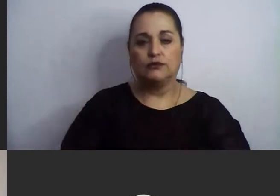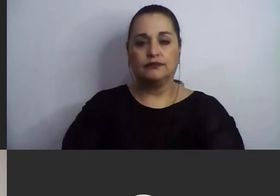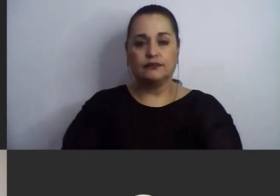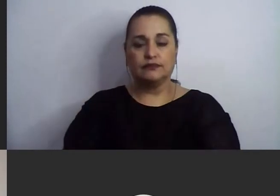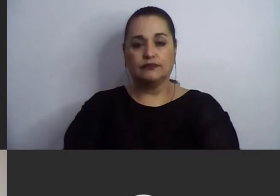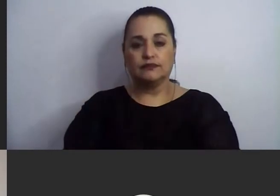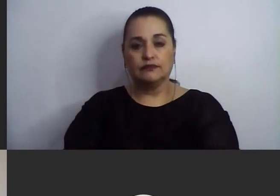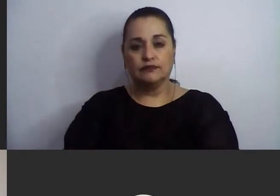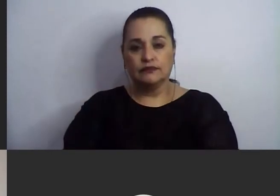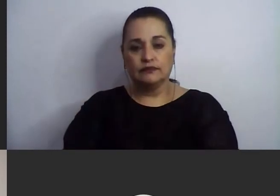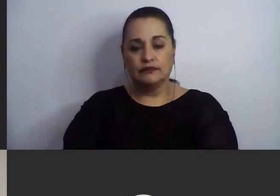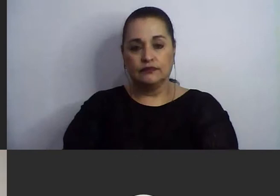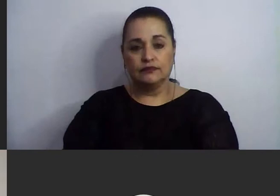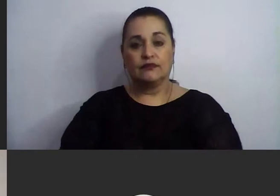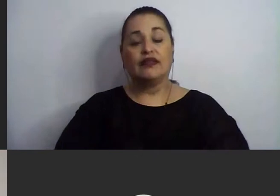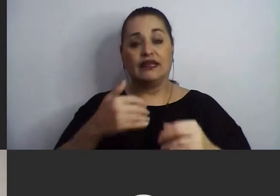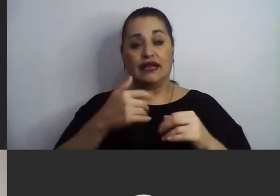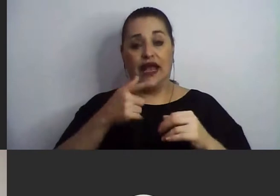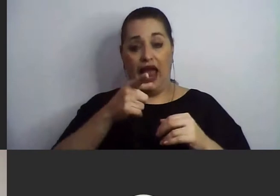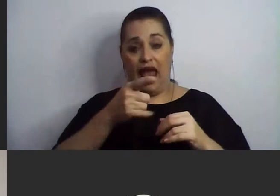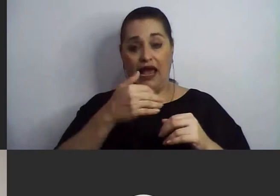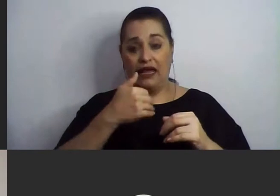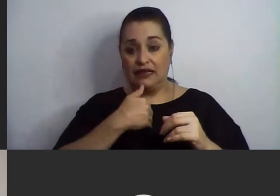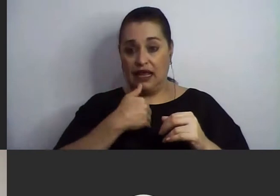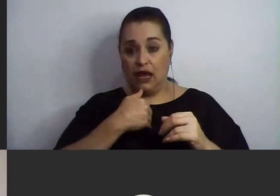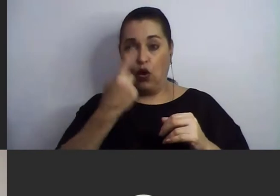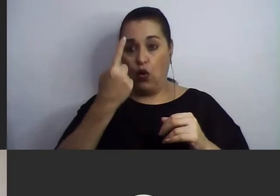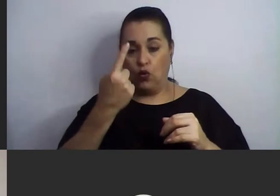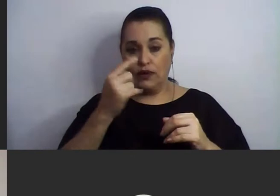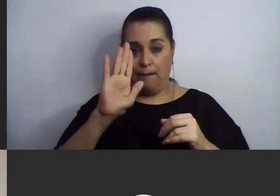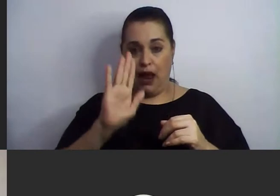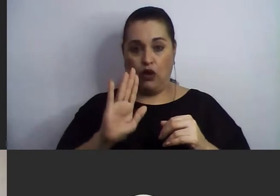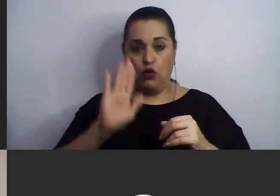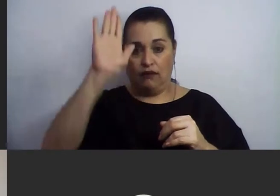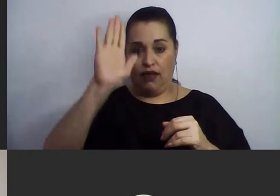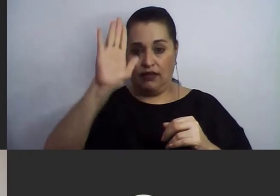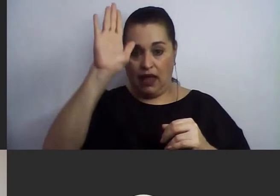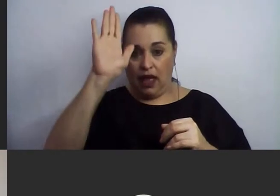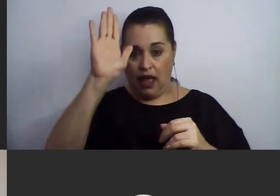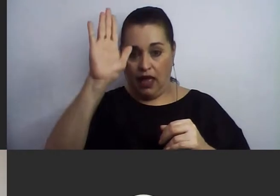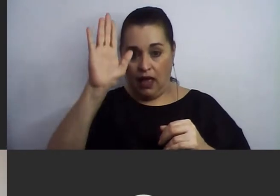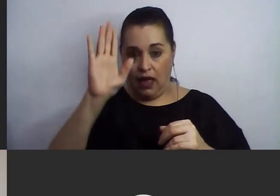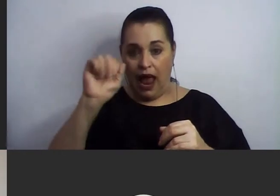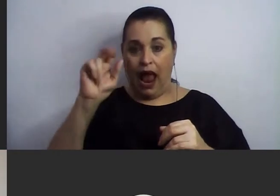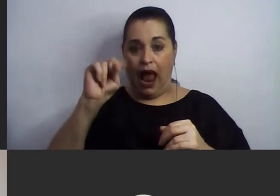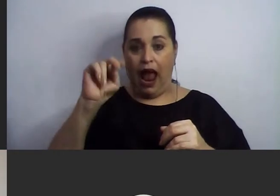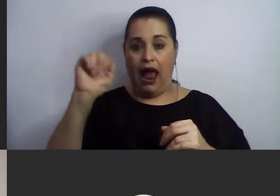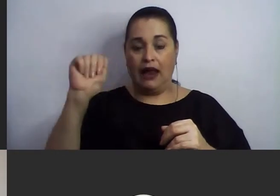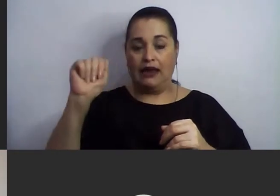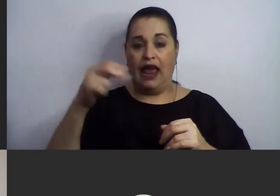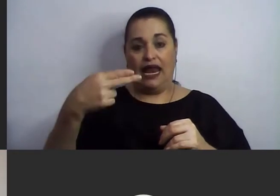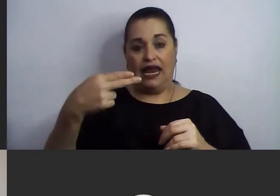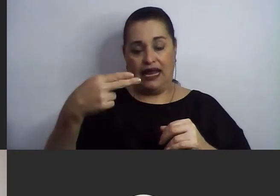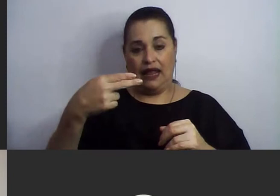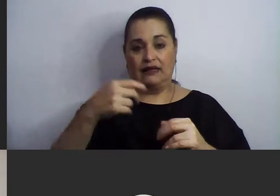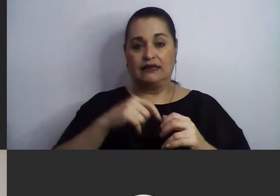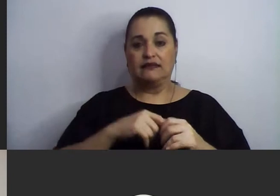a ver por acá lo no tengo tengo una mano levantada de doña Ana Hernández